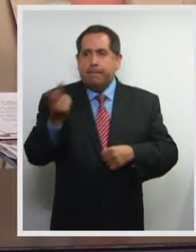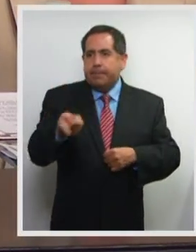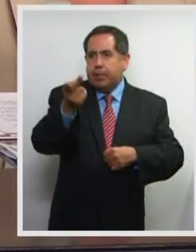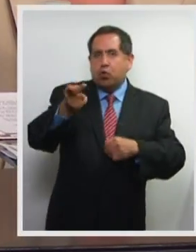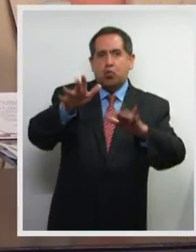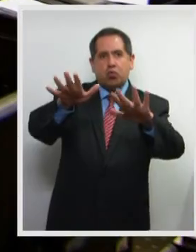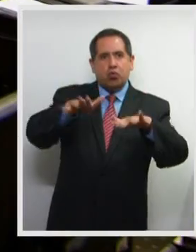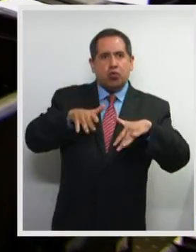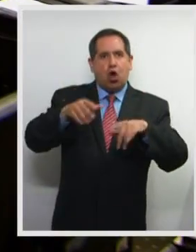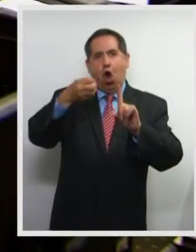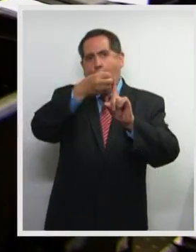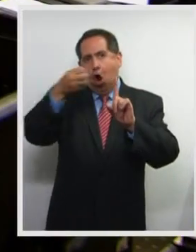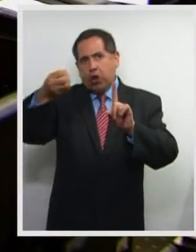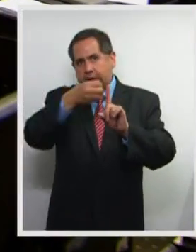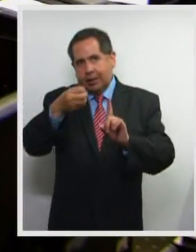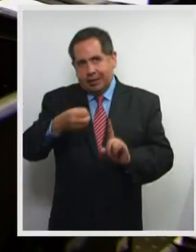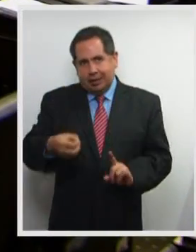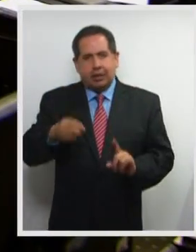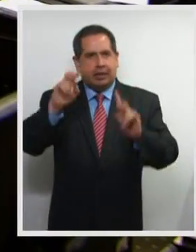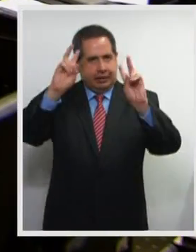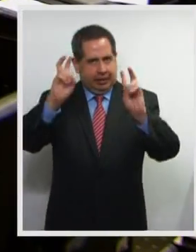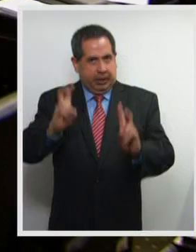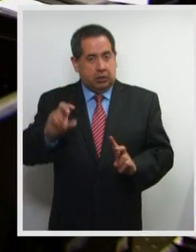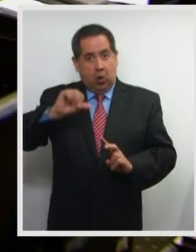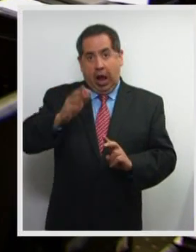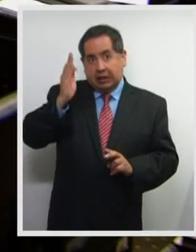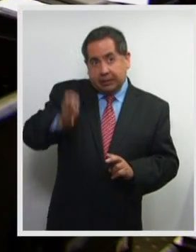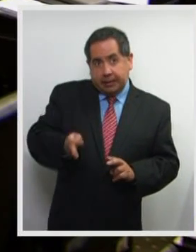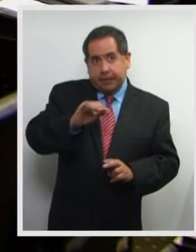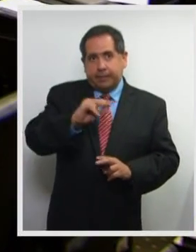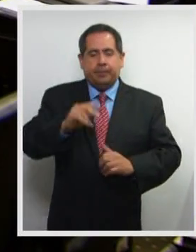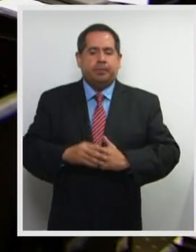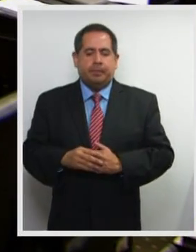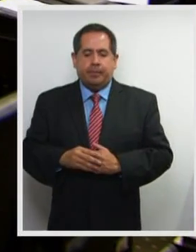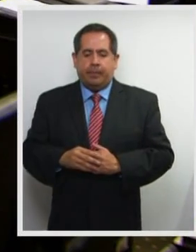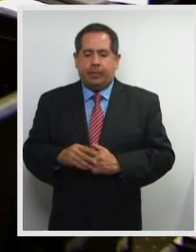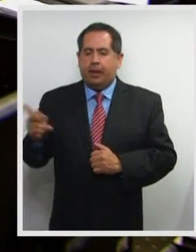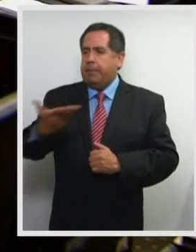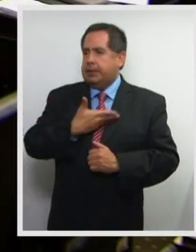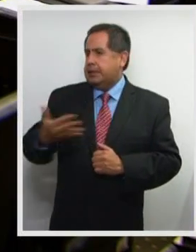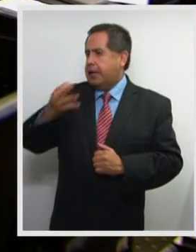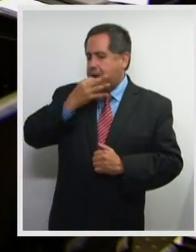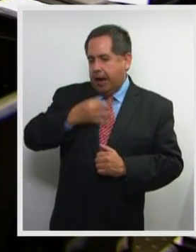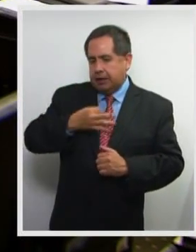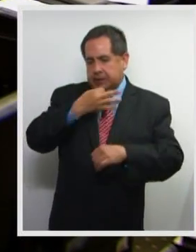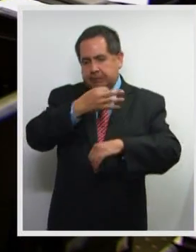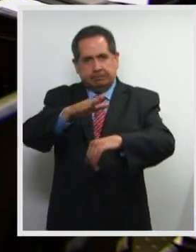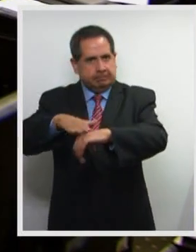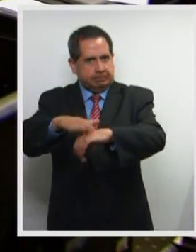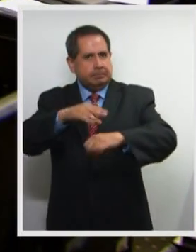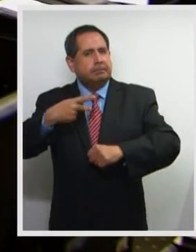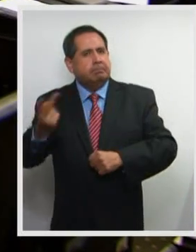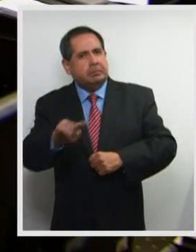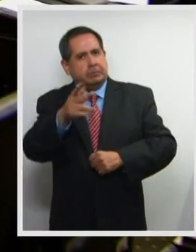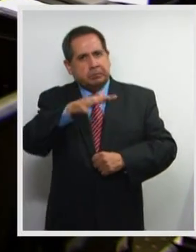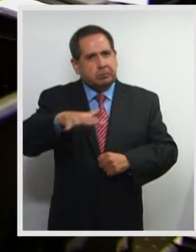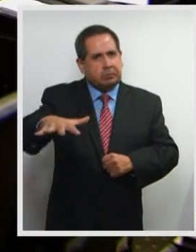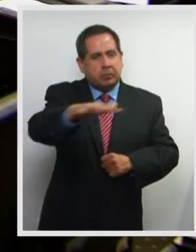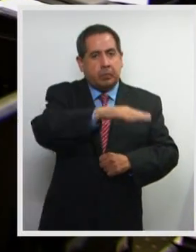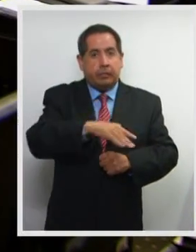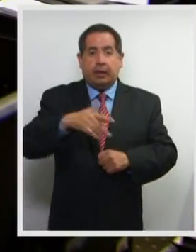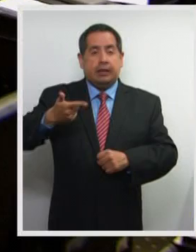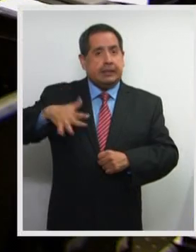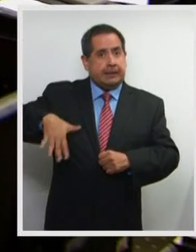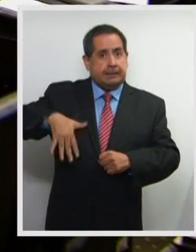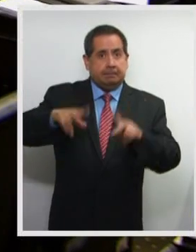aprobarse el orden del día, por favor. Por instrucciones de la Presidencia, se consulta a la Asamblea si es de